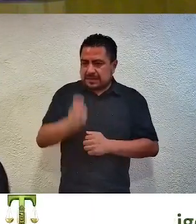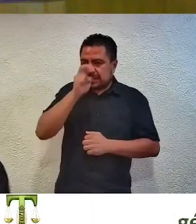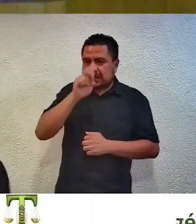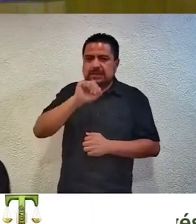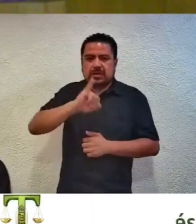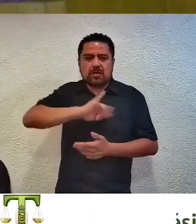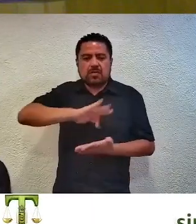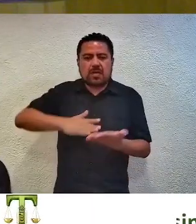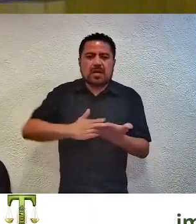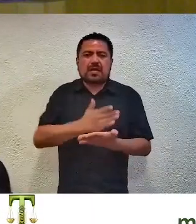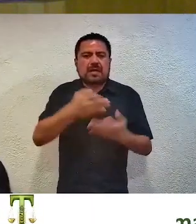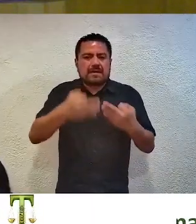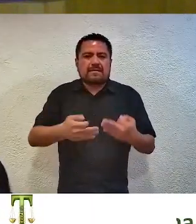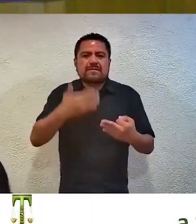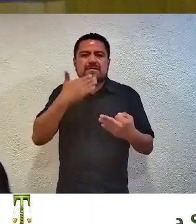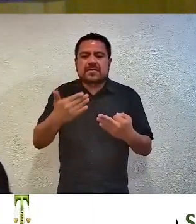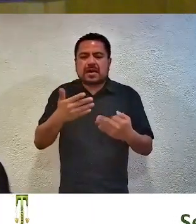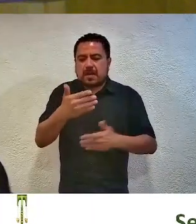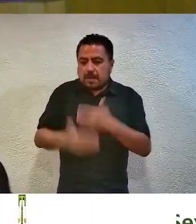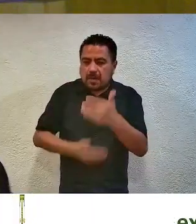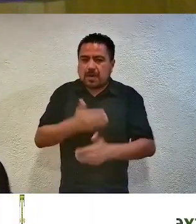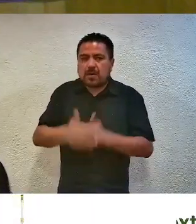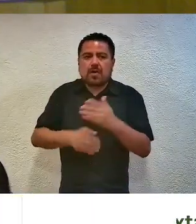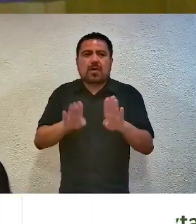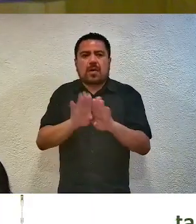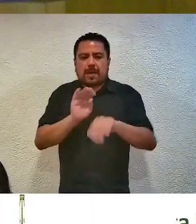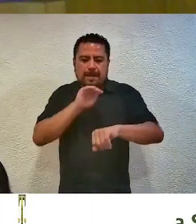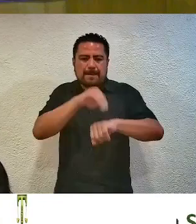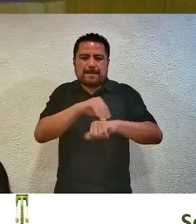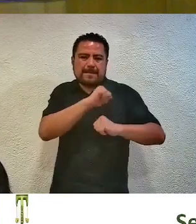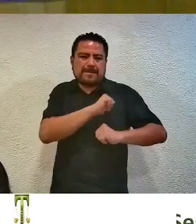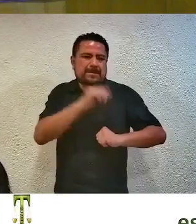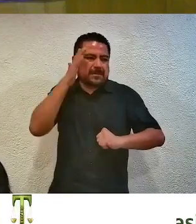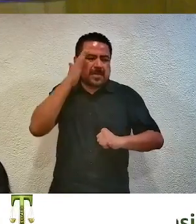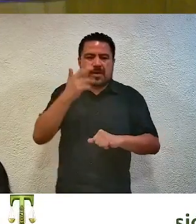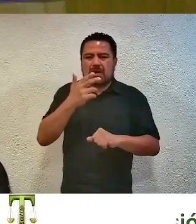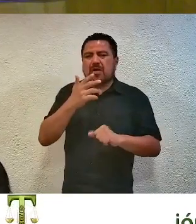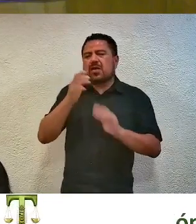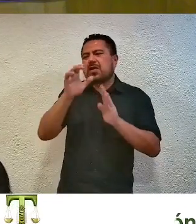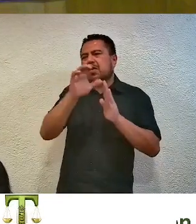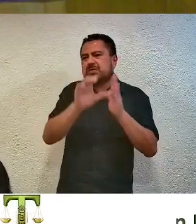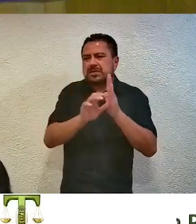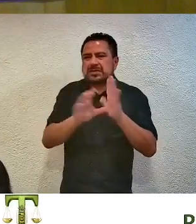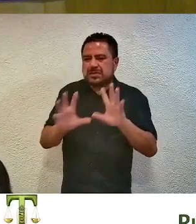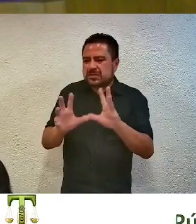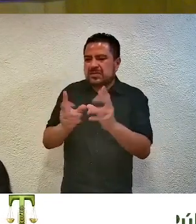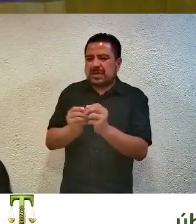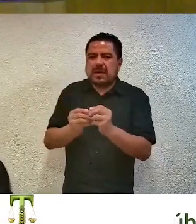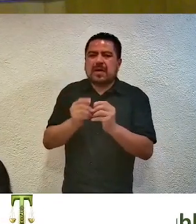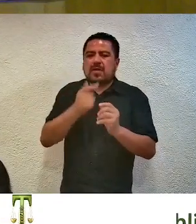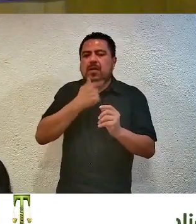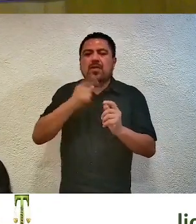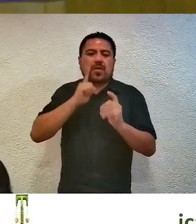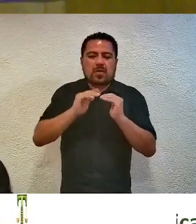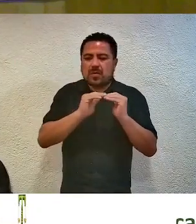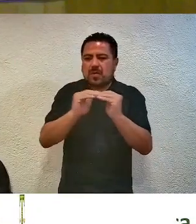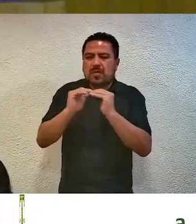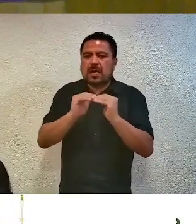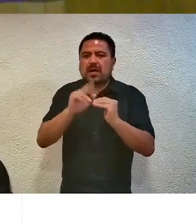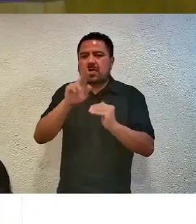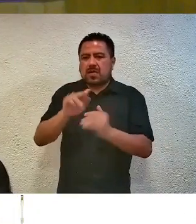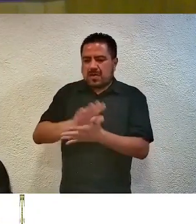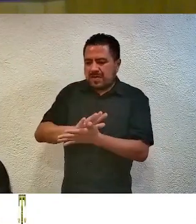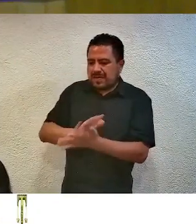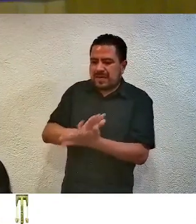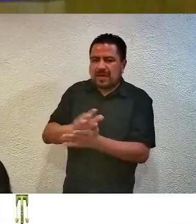viabilidad, eficacia y progresividad, así como la conformidad con los principios constitucionales involucrados, paridad de género, igualdad y no